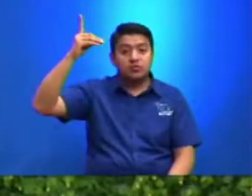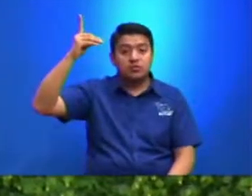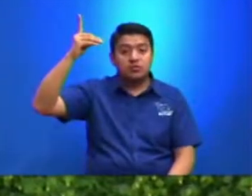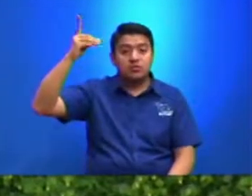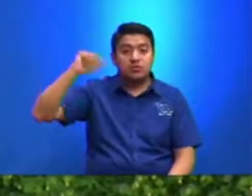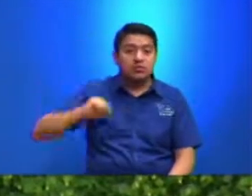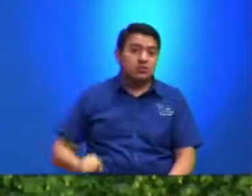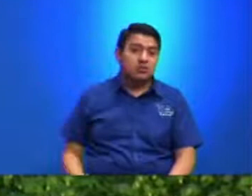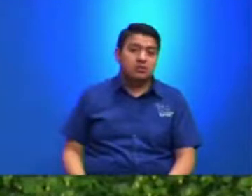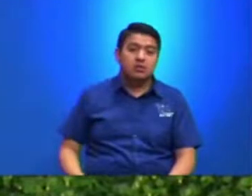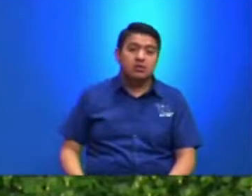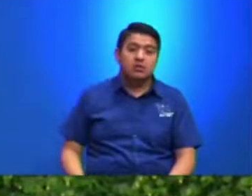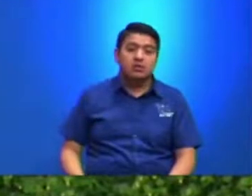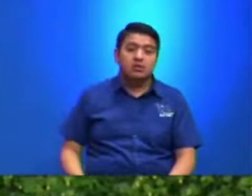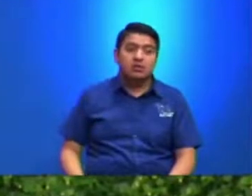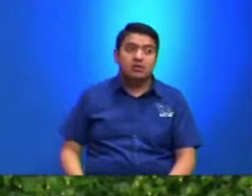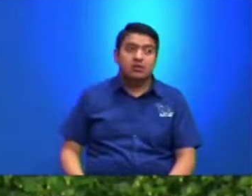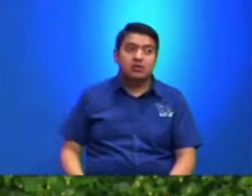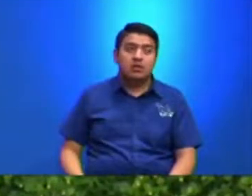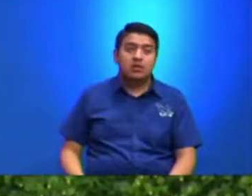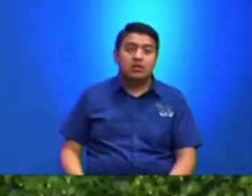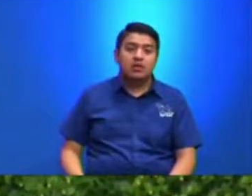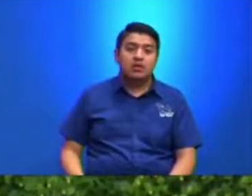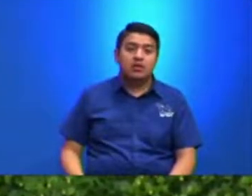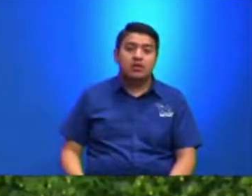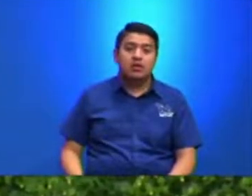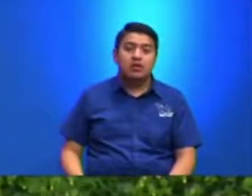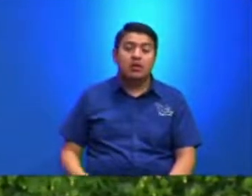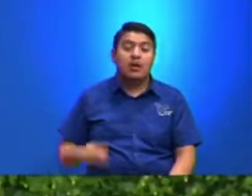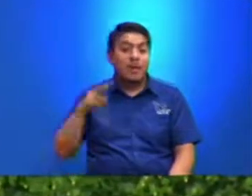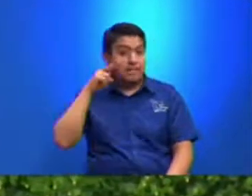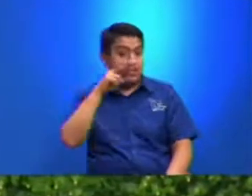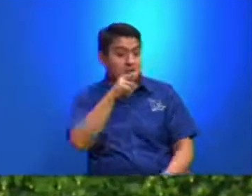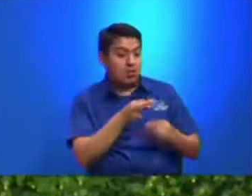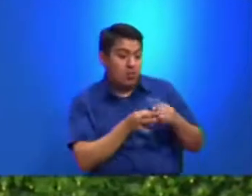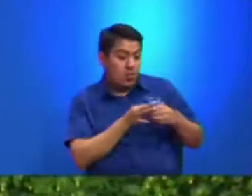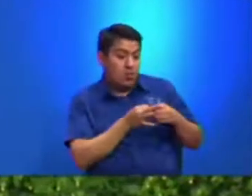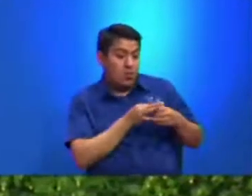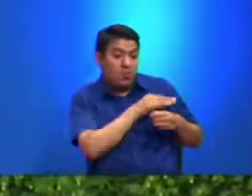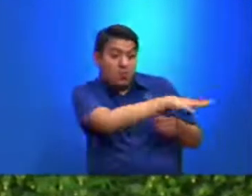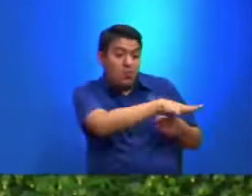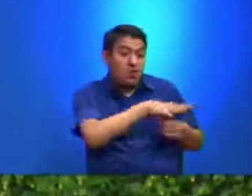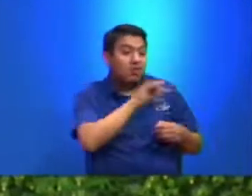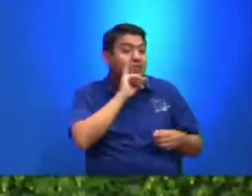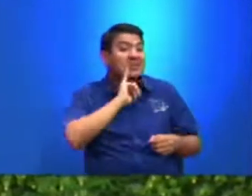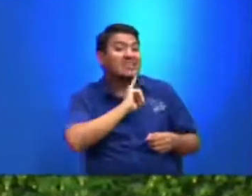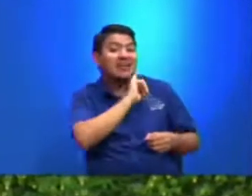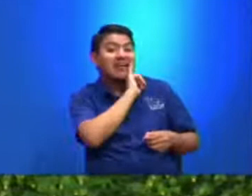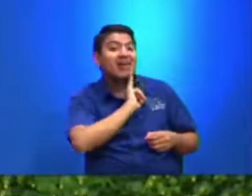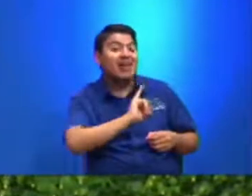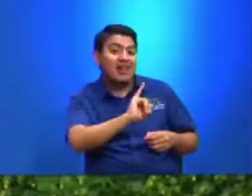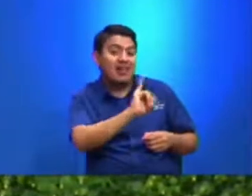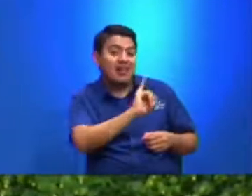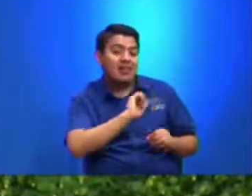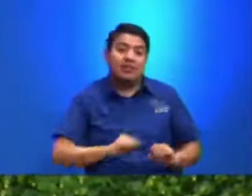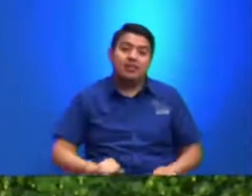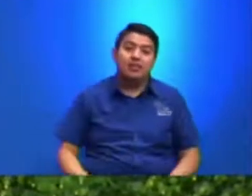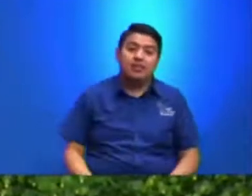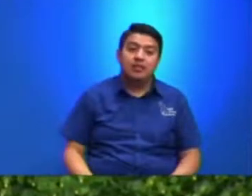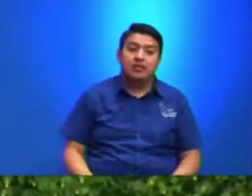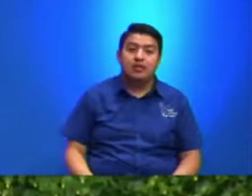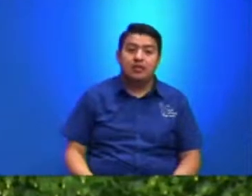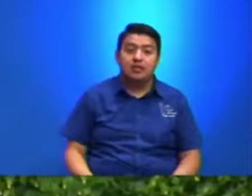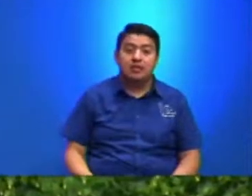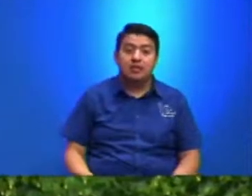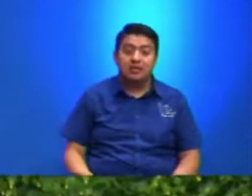pues visto desde el punto de vista de Israel, y algunos personajes que nos representan a nosotros como Abraham, tuvieron